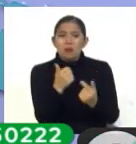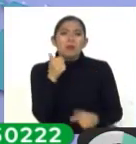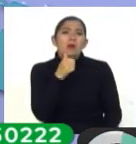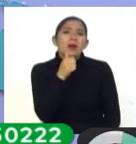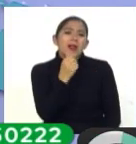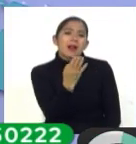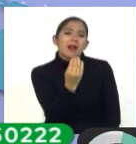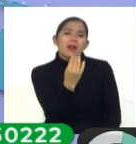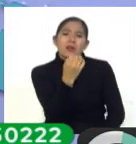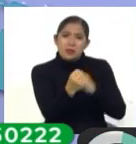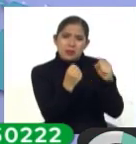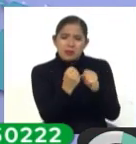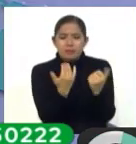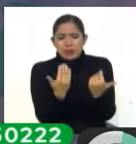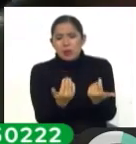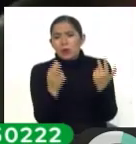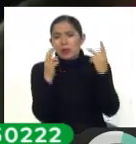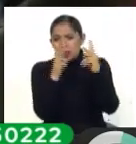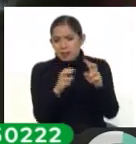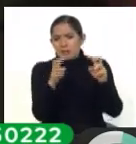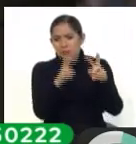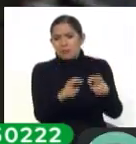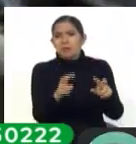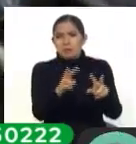está en investigación.